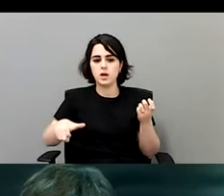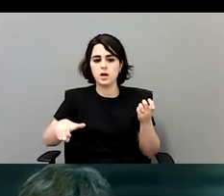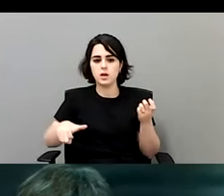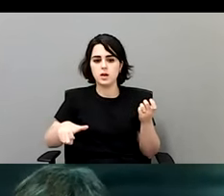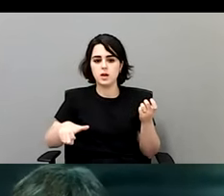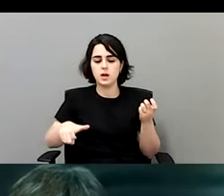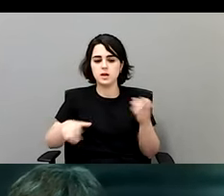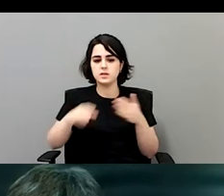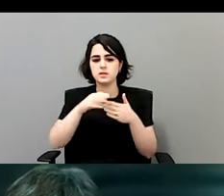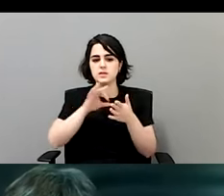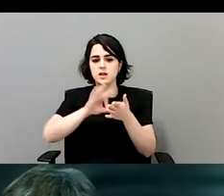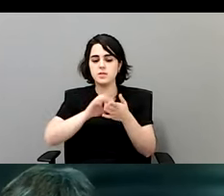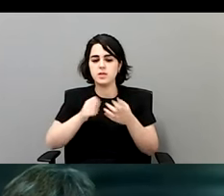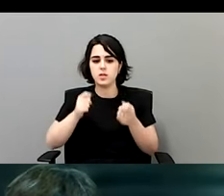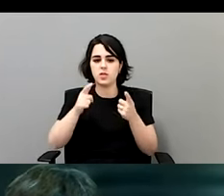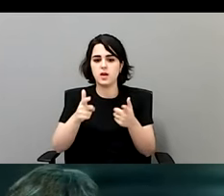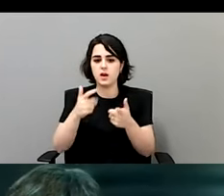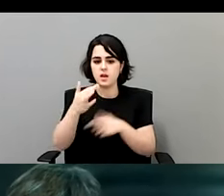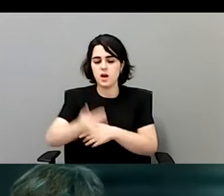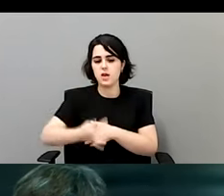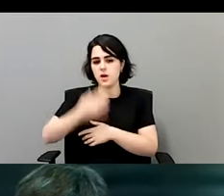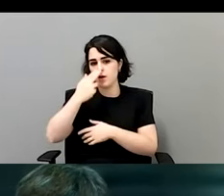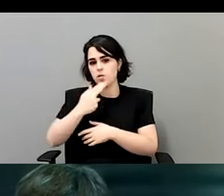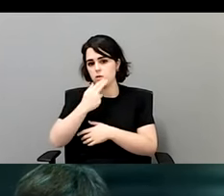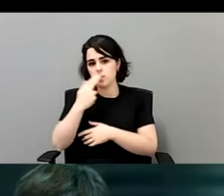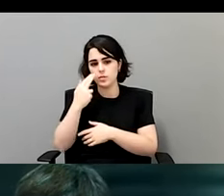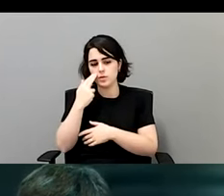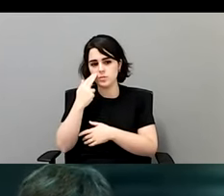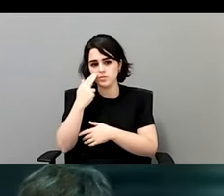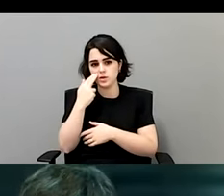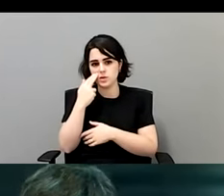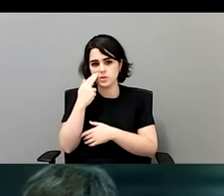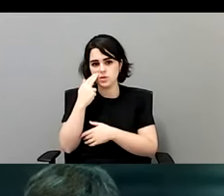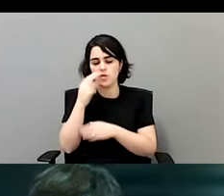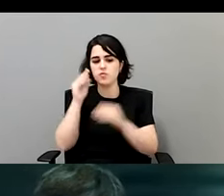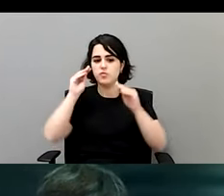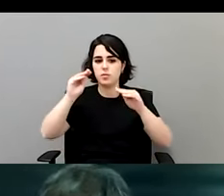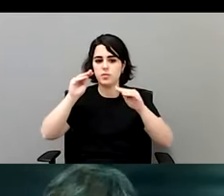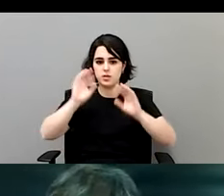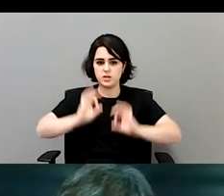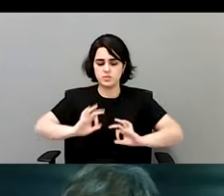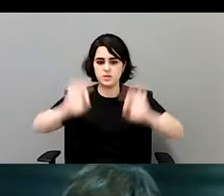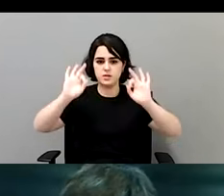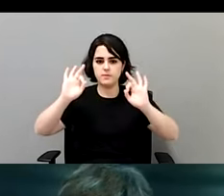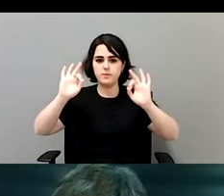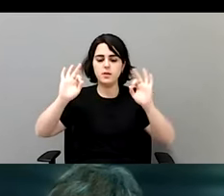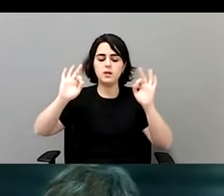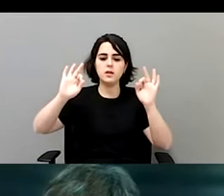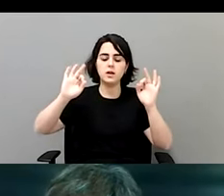se compromete a realizar esa formación específica, el alta